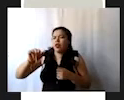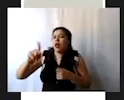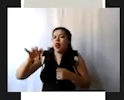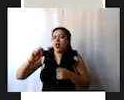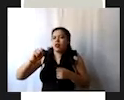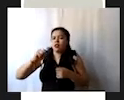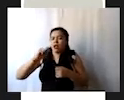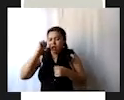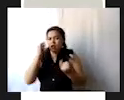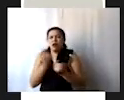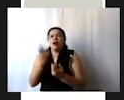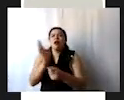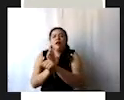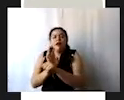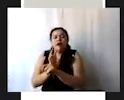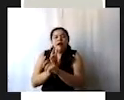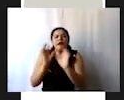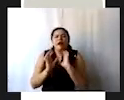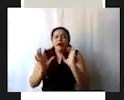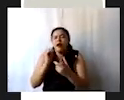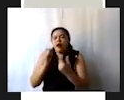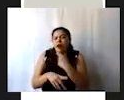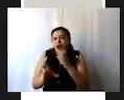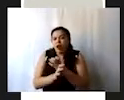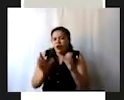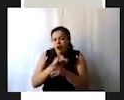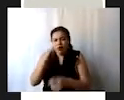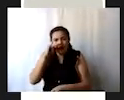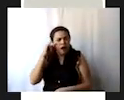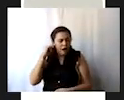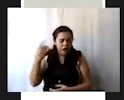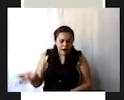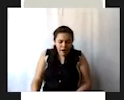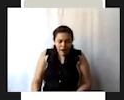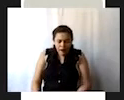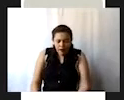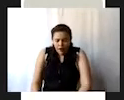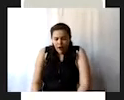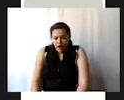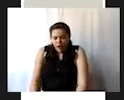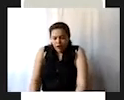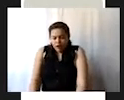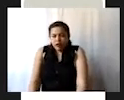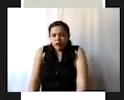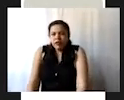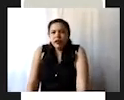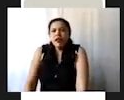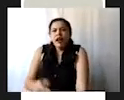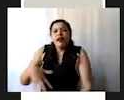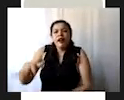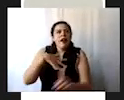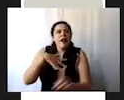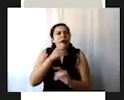por aquellas causas que están invisibilizadas. Entonces, esto es lo que se espera de las organizaciones de la sociedad civil